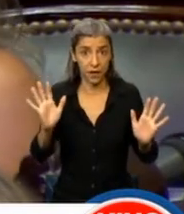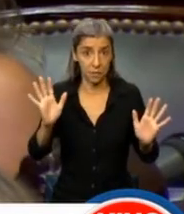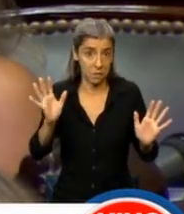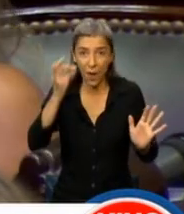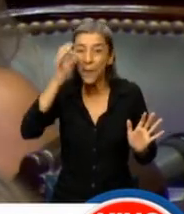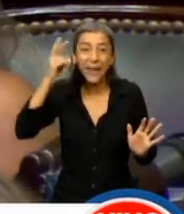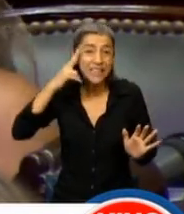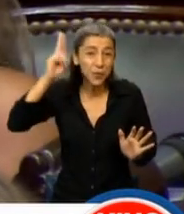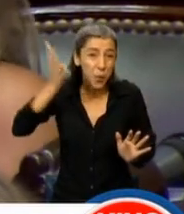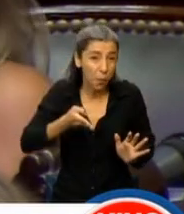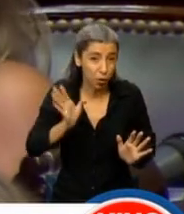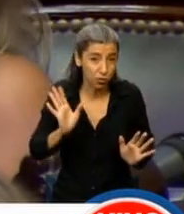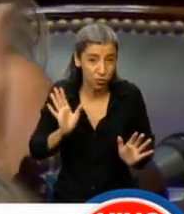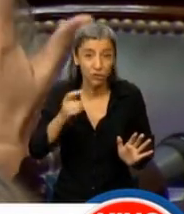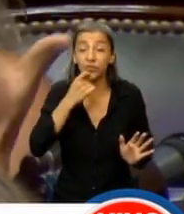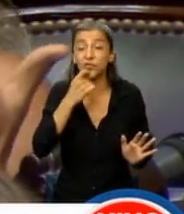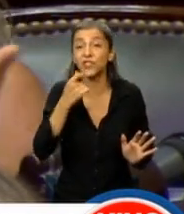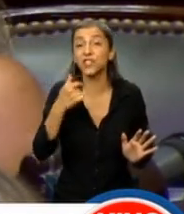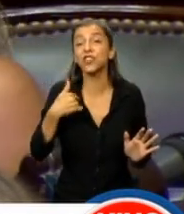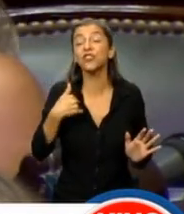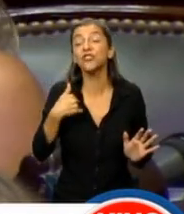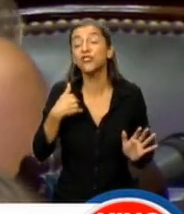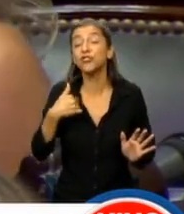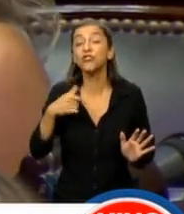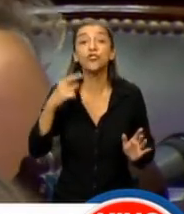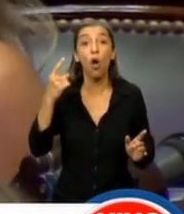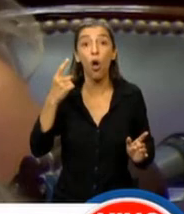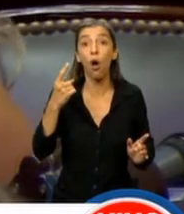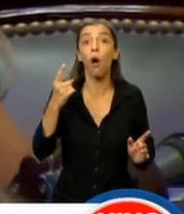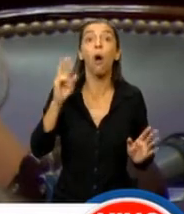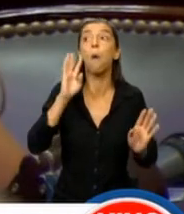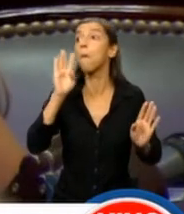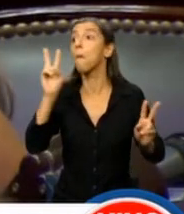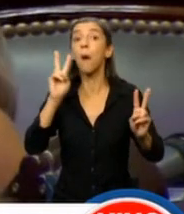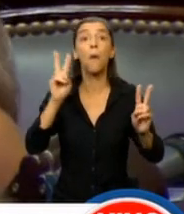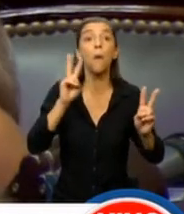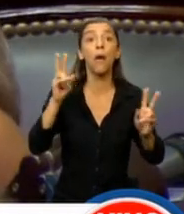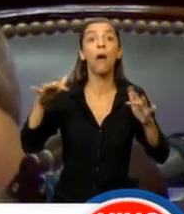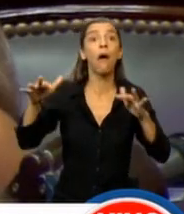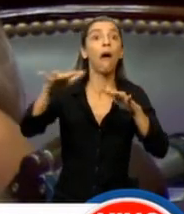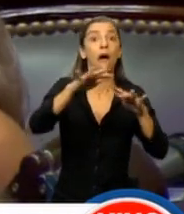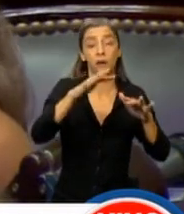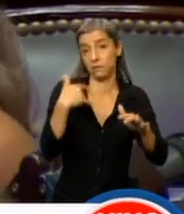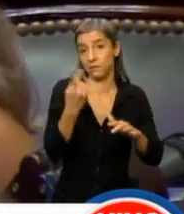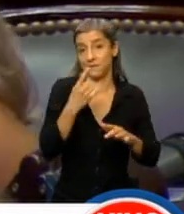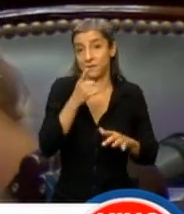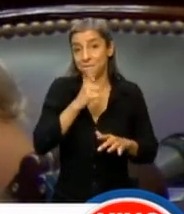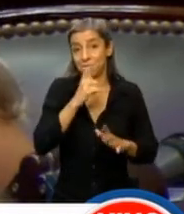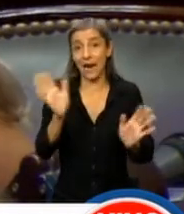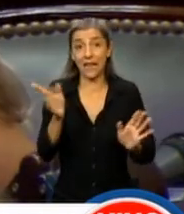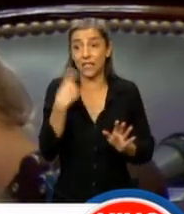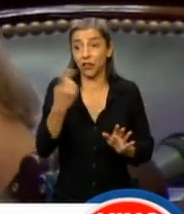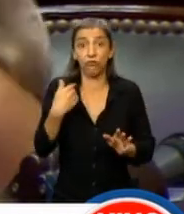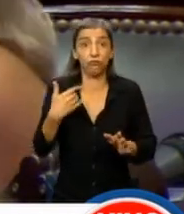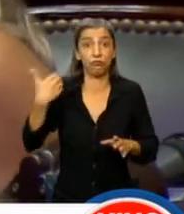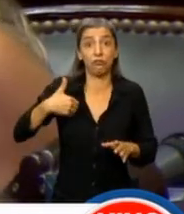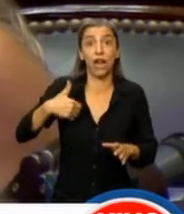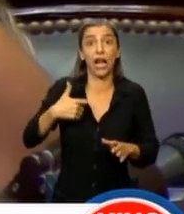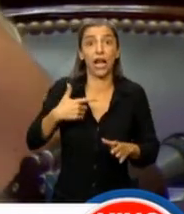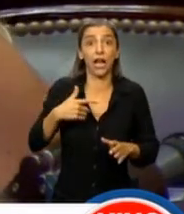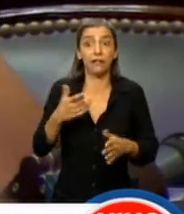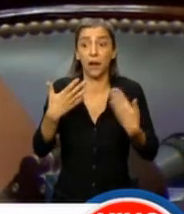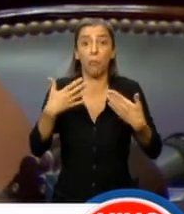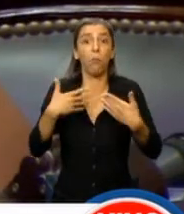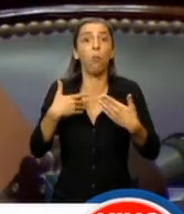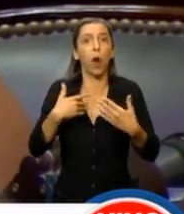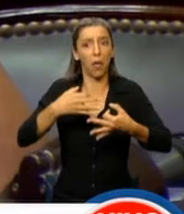29%, porque si yo me guío, por lo que se escucha, parece que este país se sustenta con los derechos de exportación, por ejemplo. No,